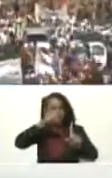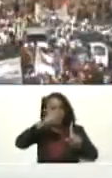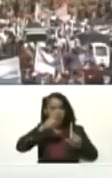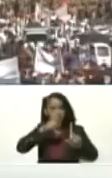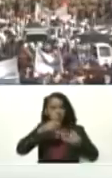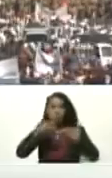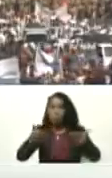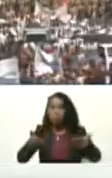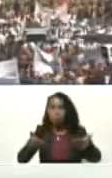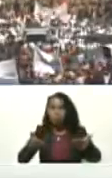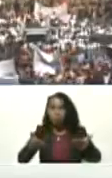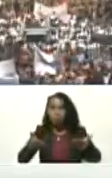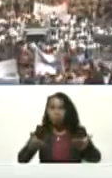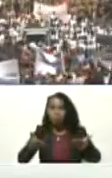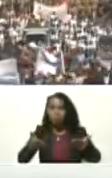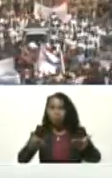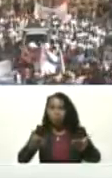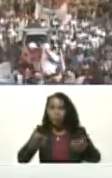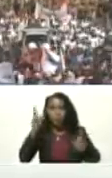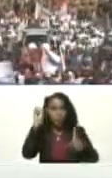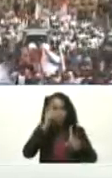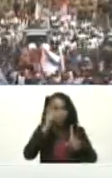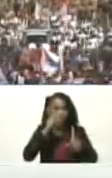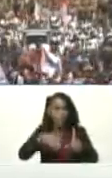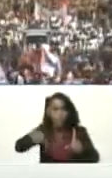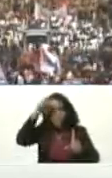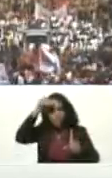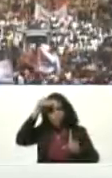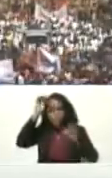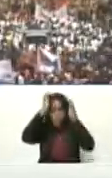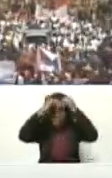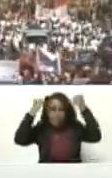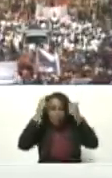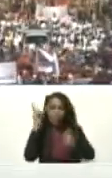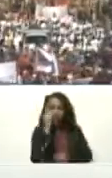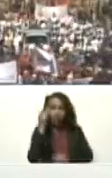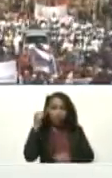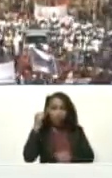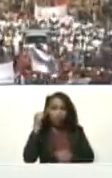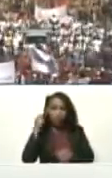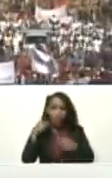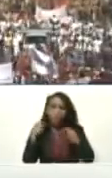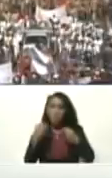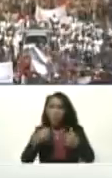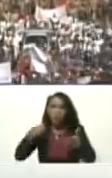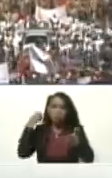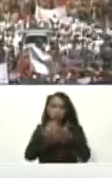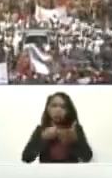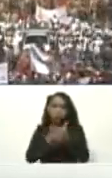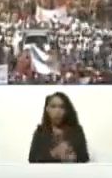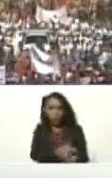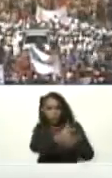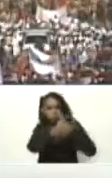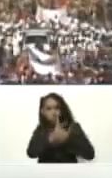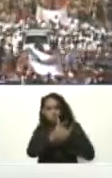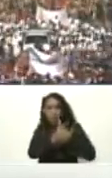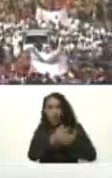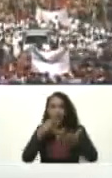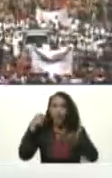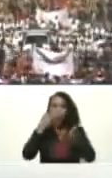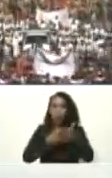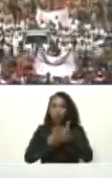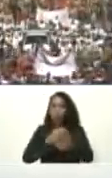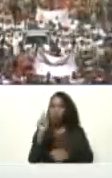y adoctrinar a los milicianos y milicianas para la lucha armada y la lucha